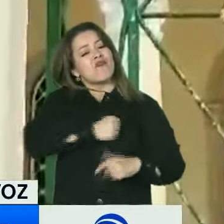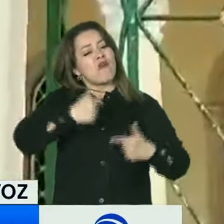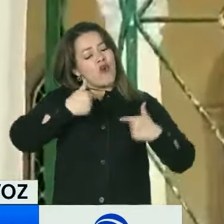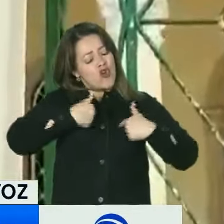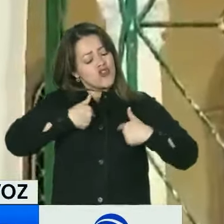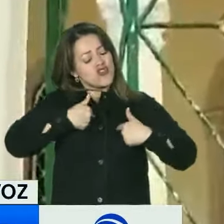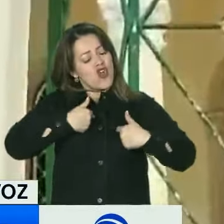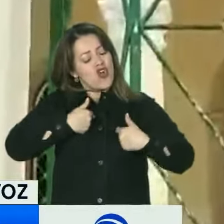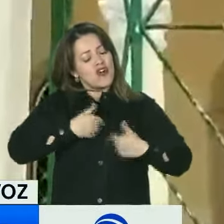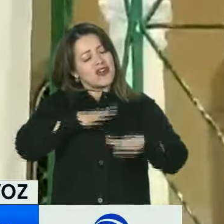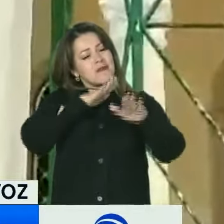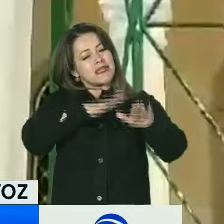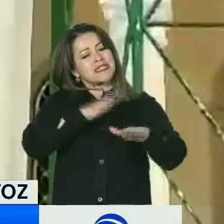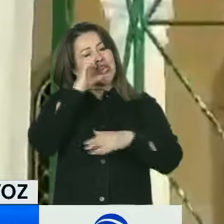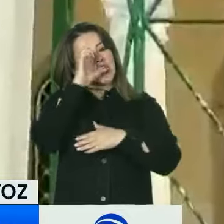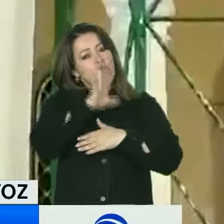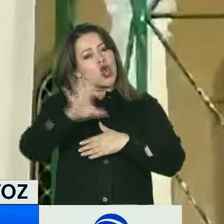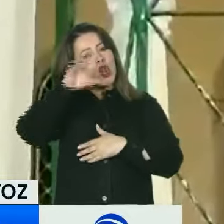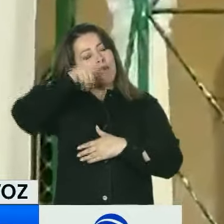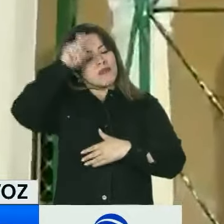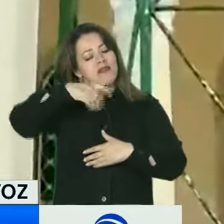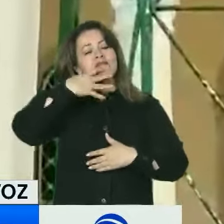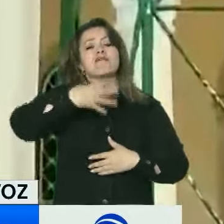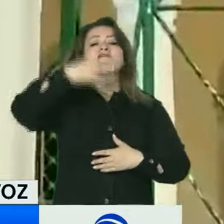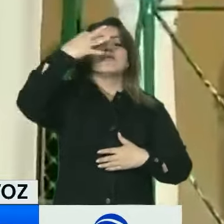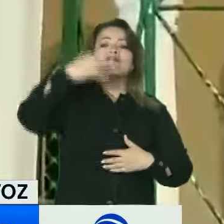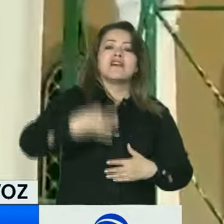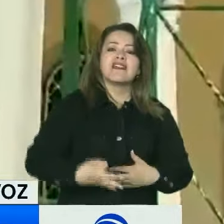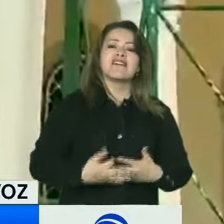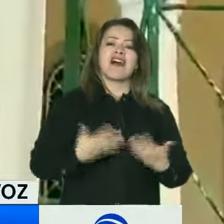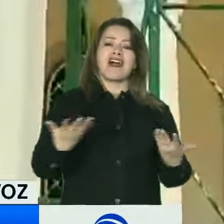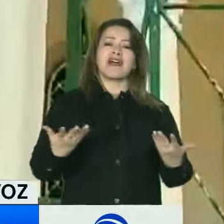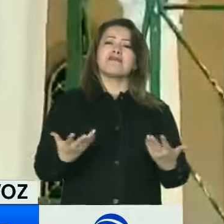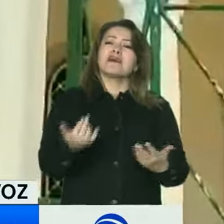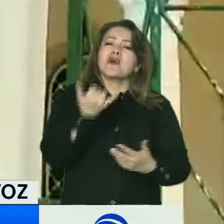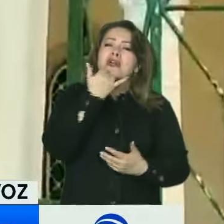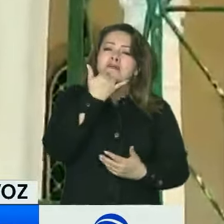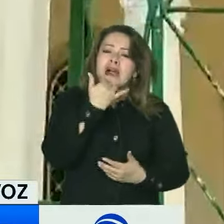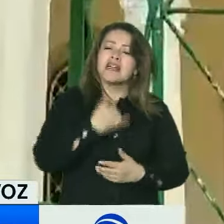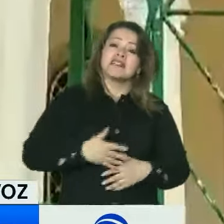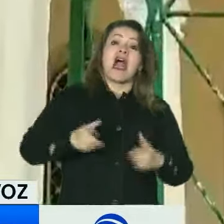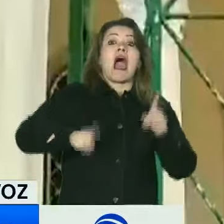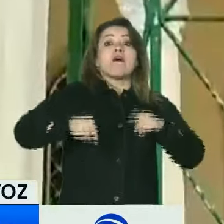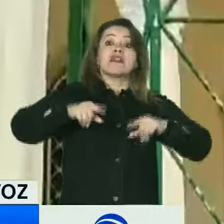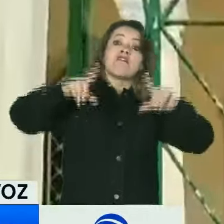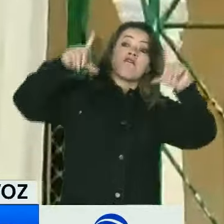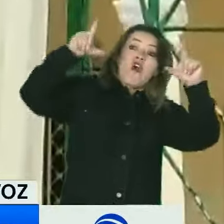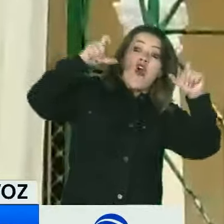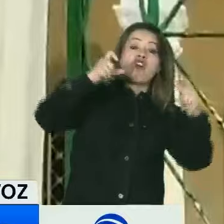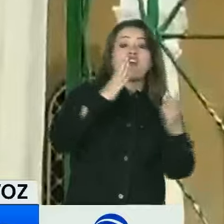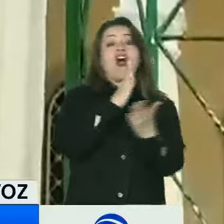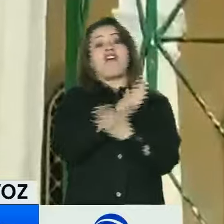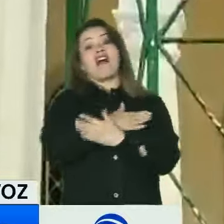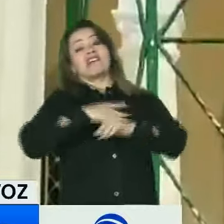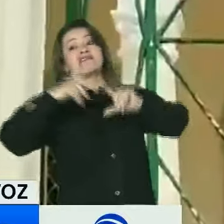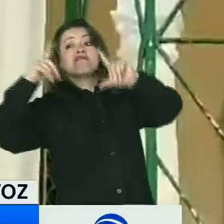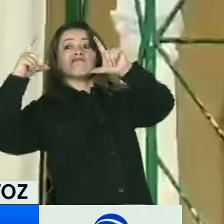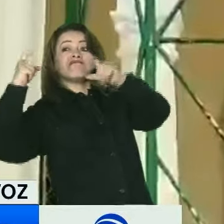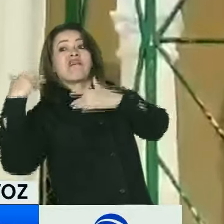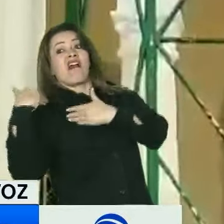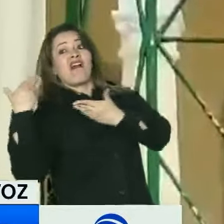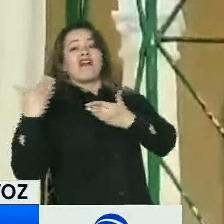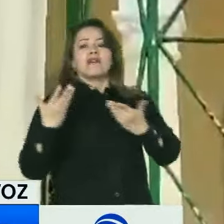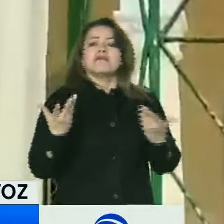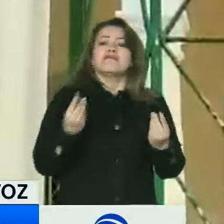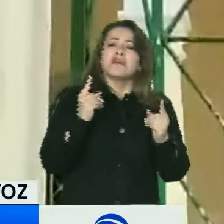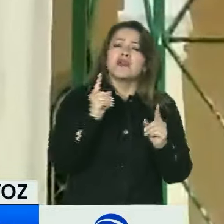que se conozca esta verdad, porque de lo contrario van a seguir con comunicados, fotografías y abrazos entre criminales mientras las